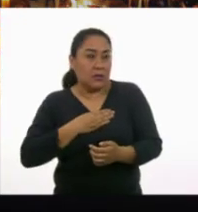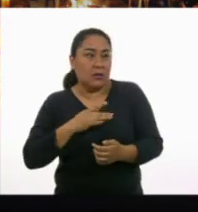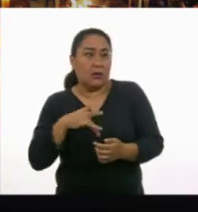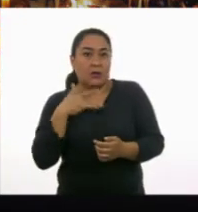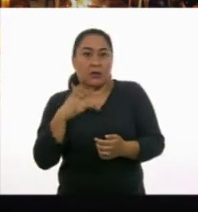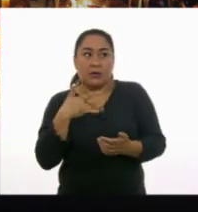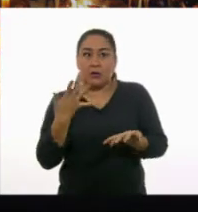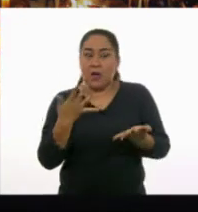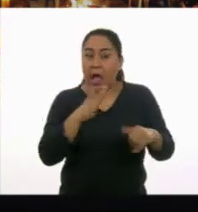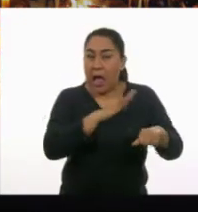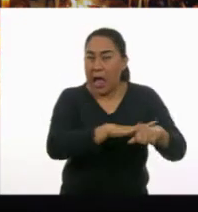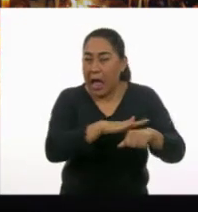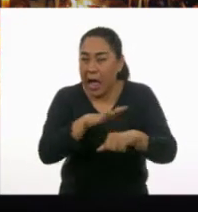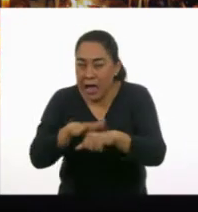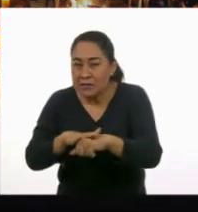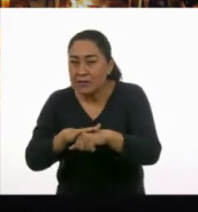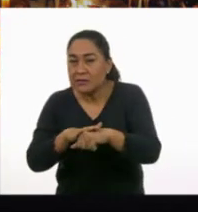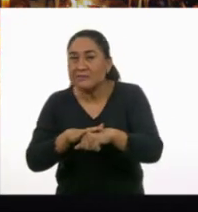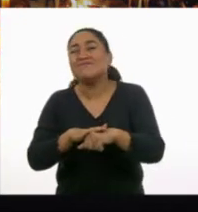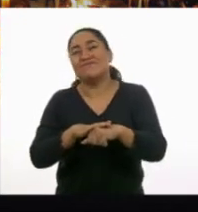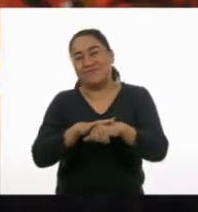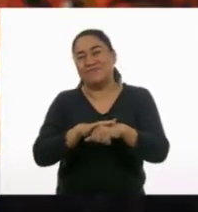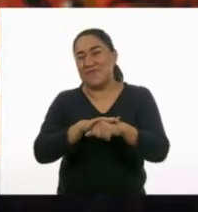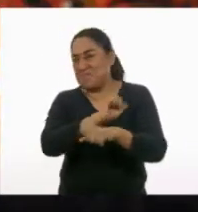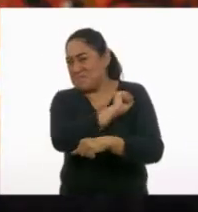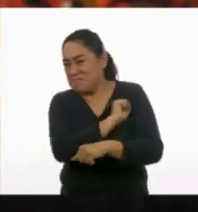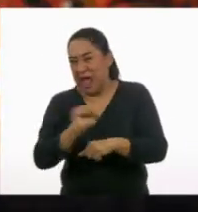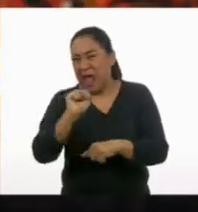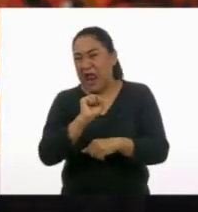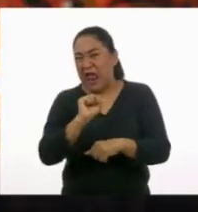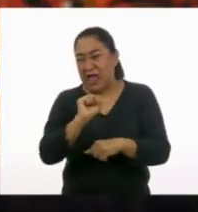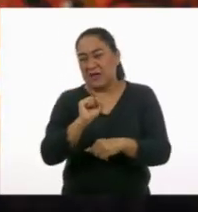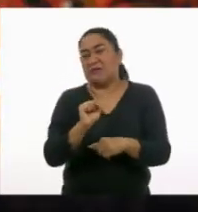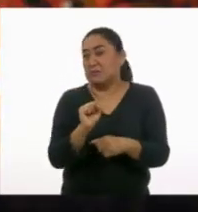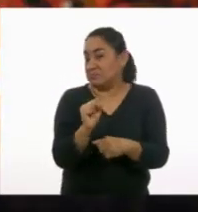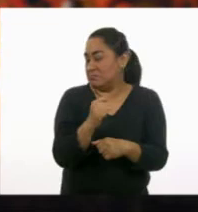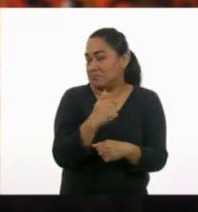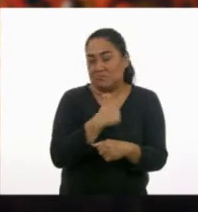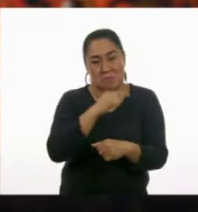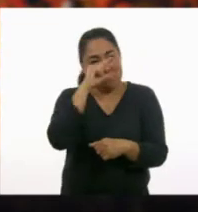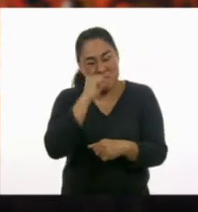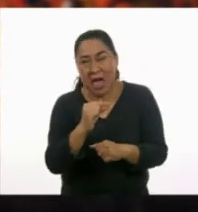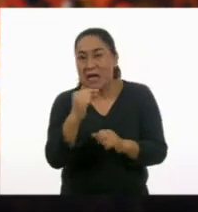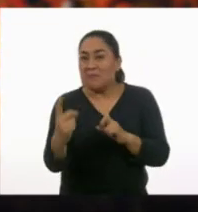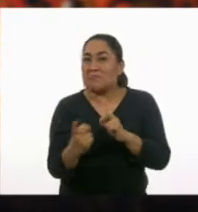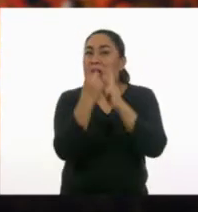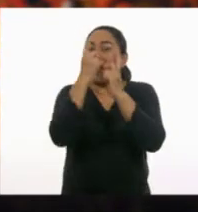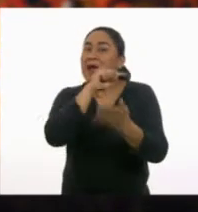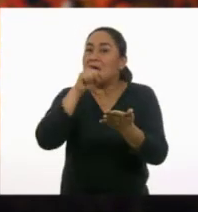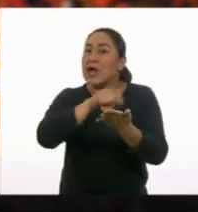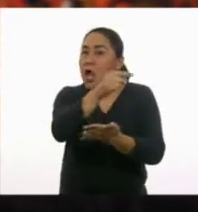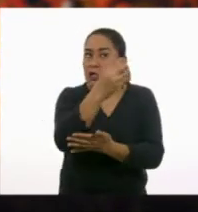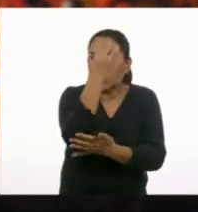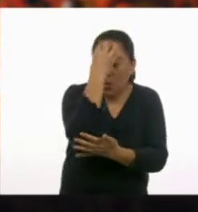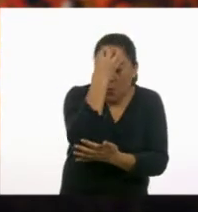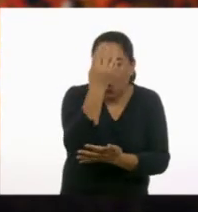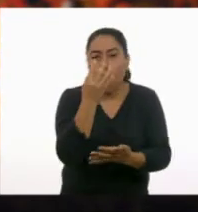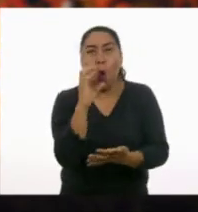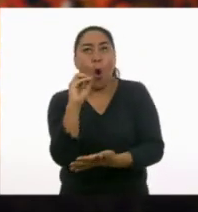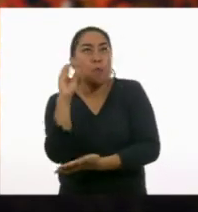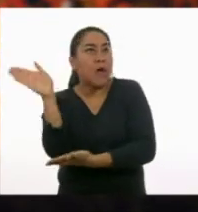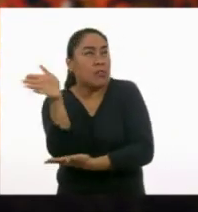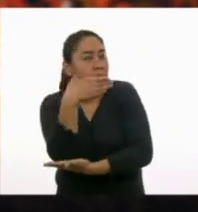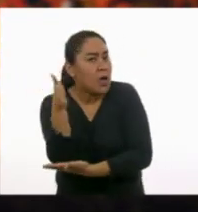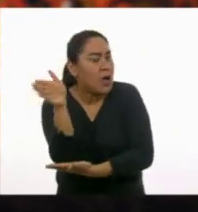mí, malévola dientona. No me tocó que me encontraras en Chapultepec, con la bandera ni en